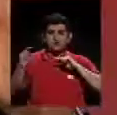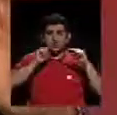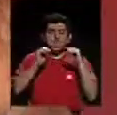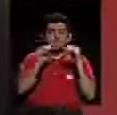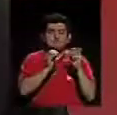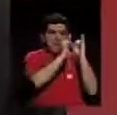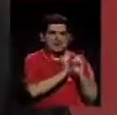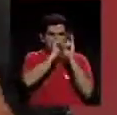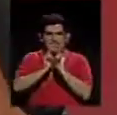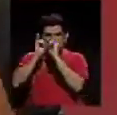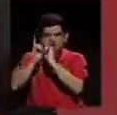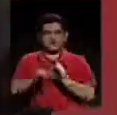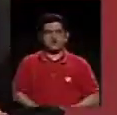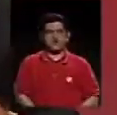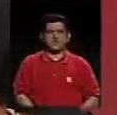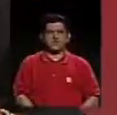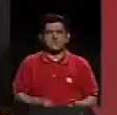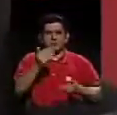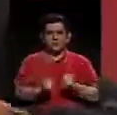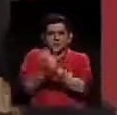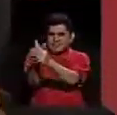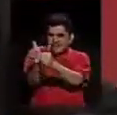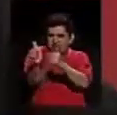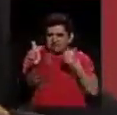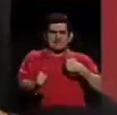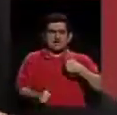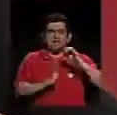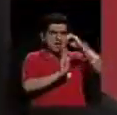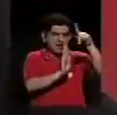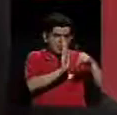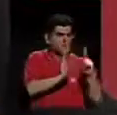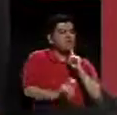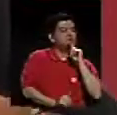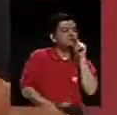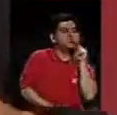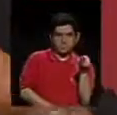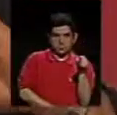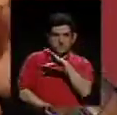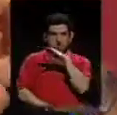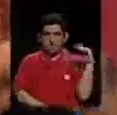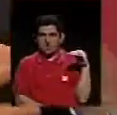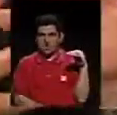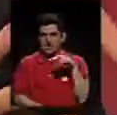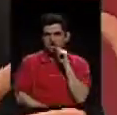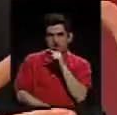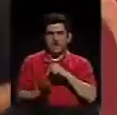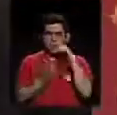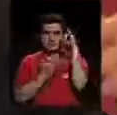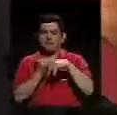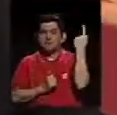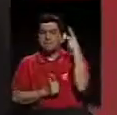más individual, y entonces hay un desfase entre lo que la Constitución dice y lo que es el